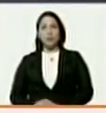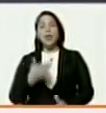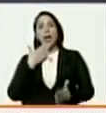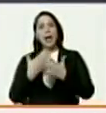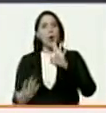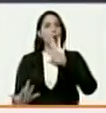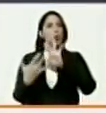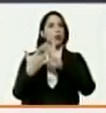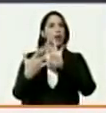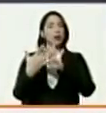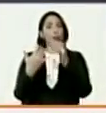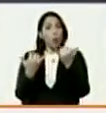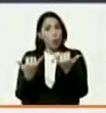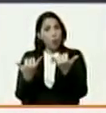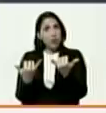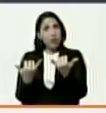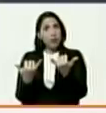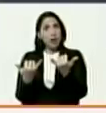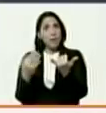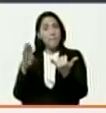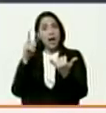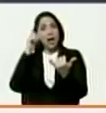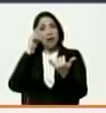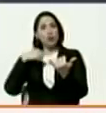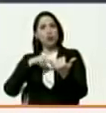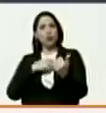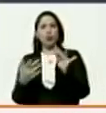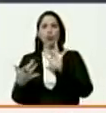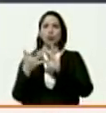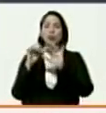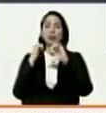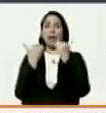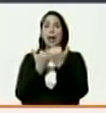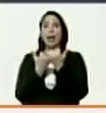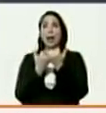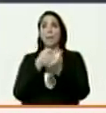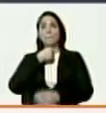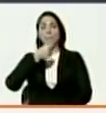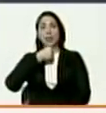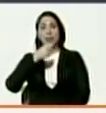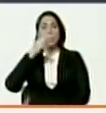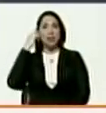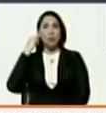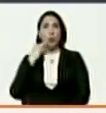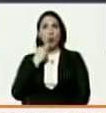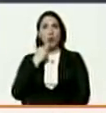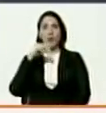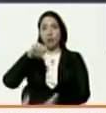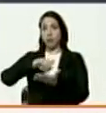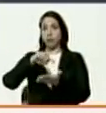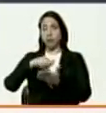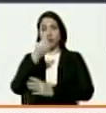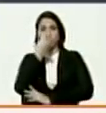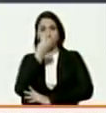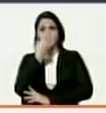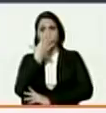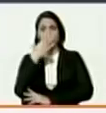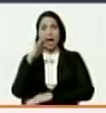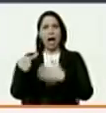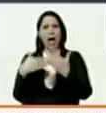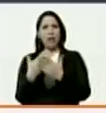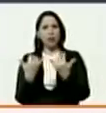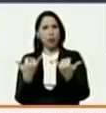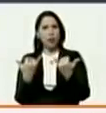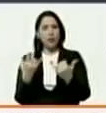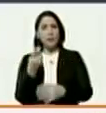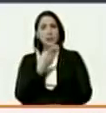por el contacto a esta hora, Barry. En efecto, lo establecemos desde la sala de prensa Simón Bolívar, ubicada en el Palacio de Miraflores. A esta hora, el